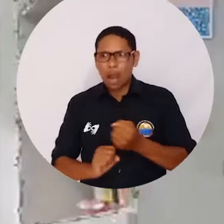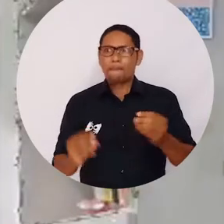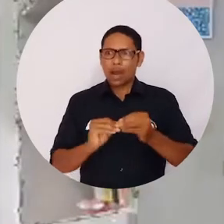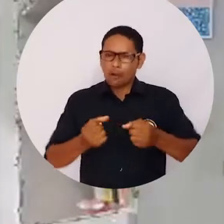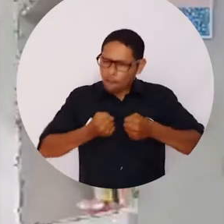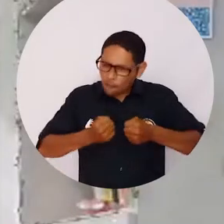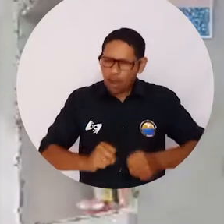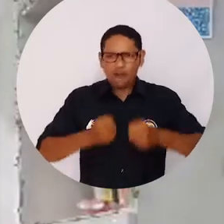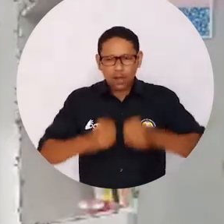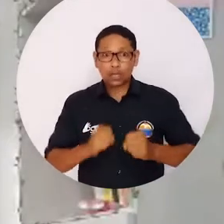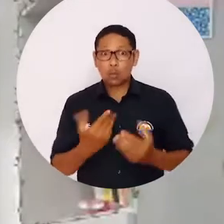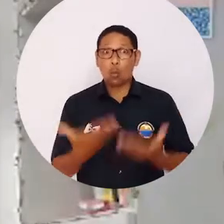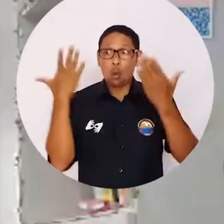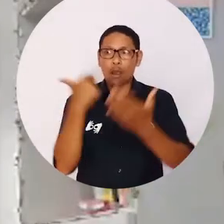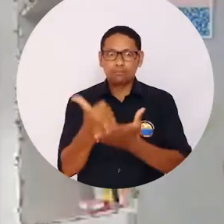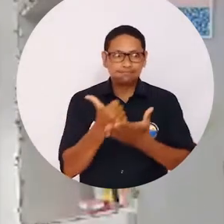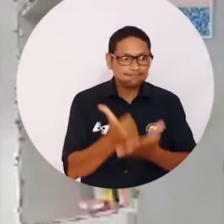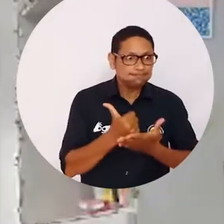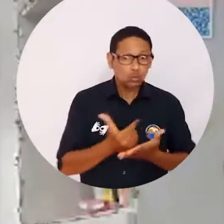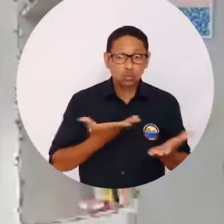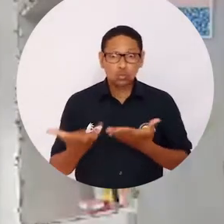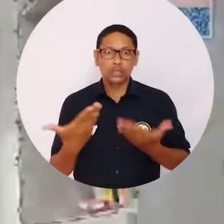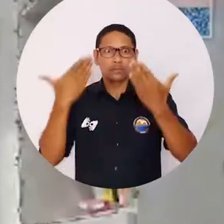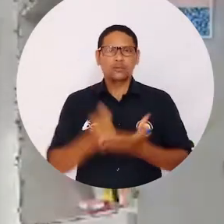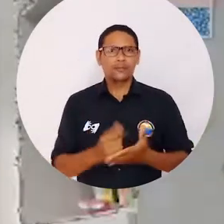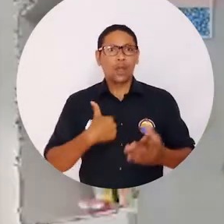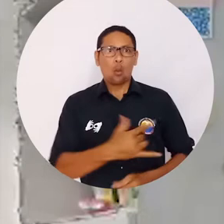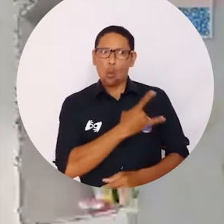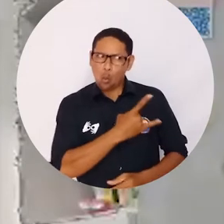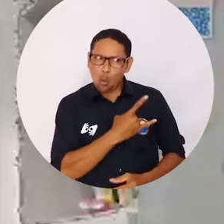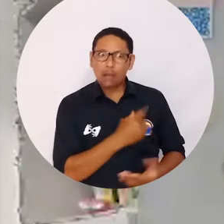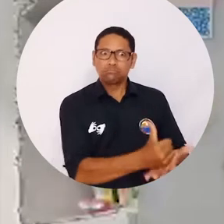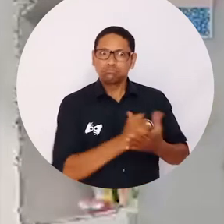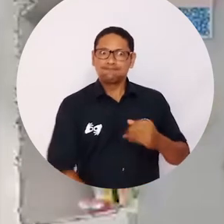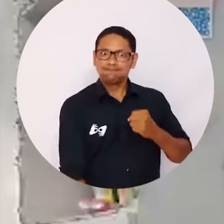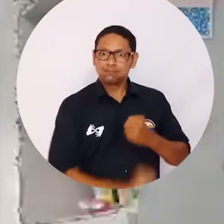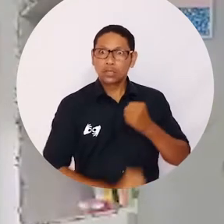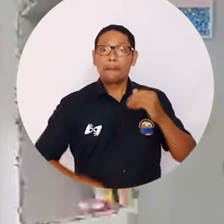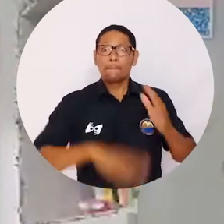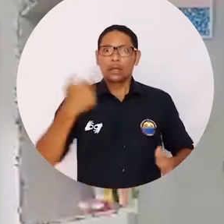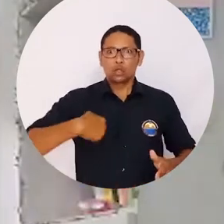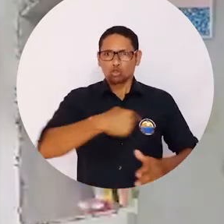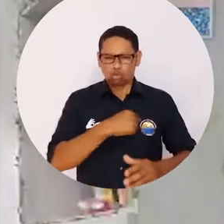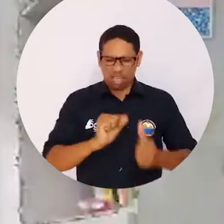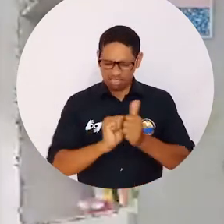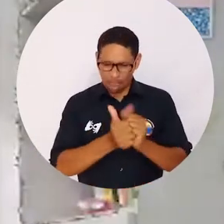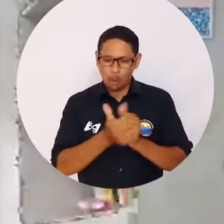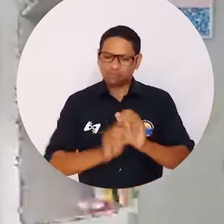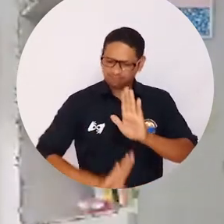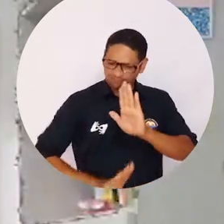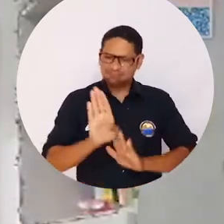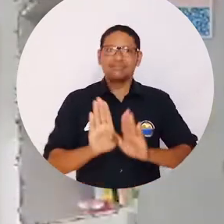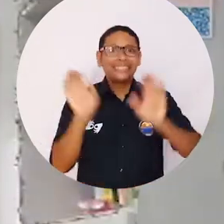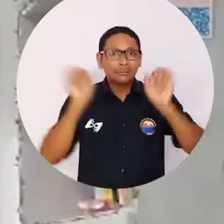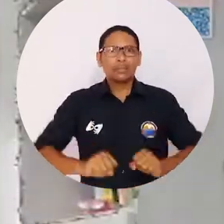que ofrece, y en general la universidad nos ha brindado mucha ayuda para seguir creciendo como deportistas,